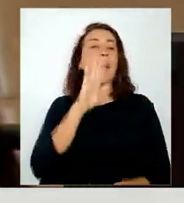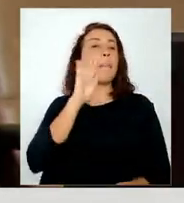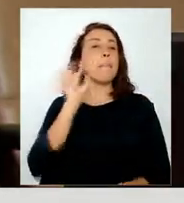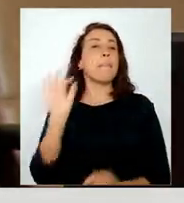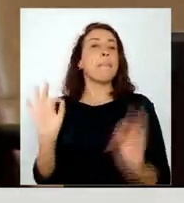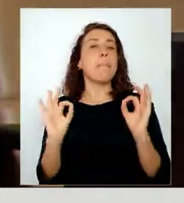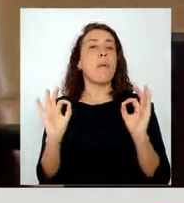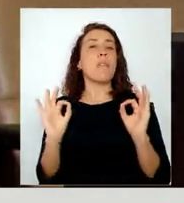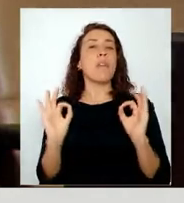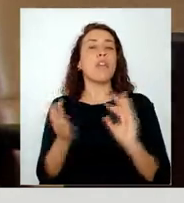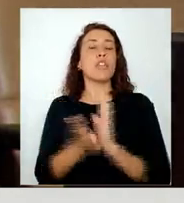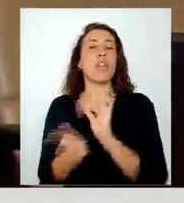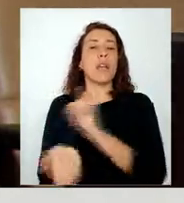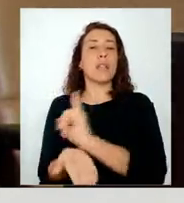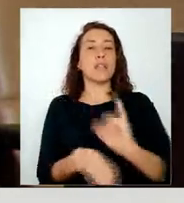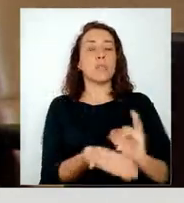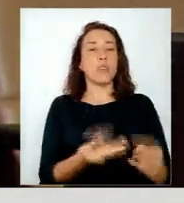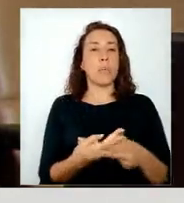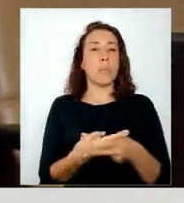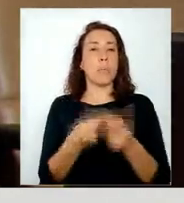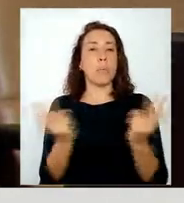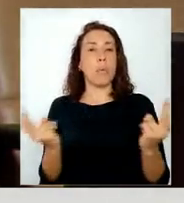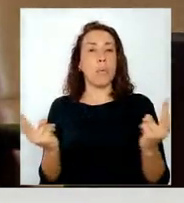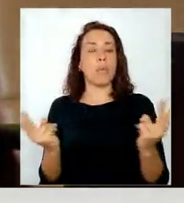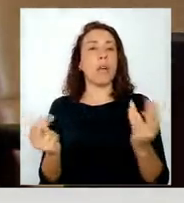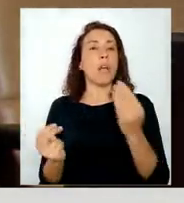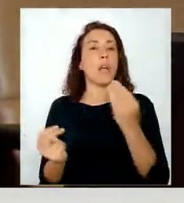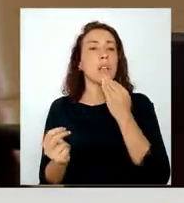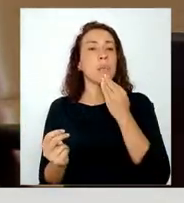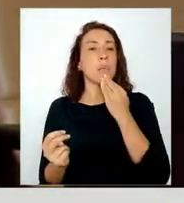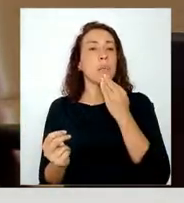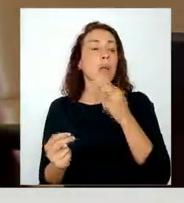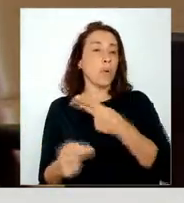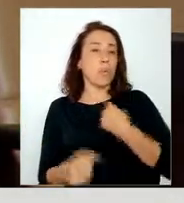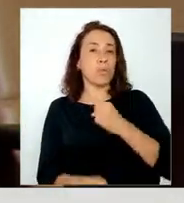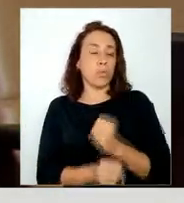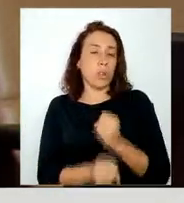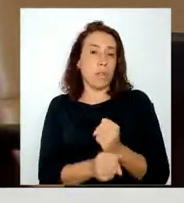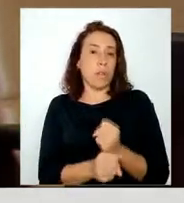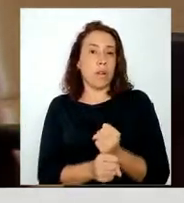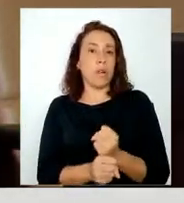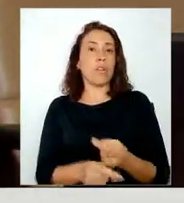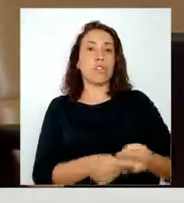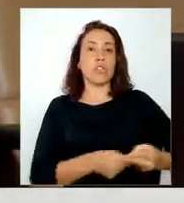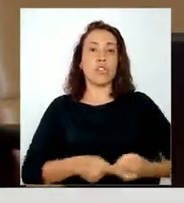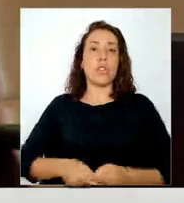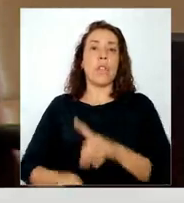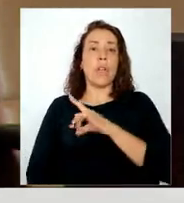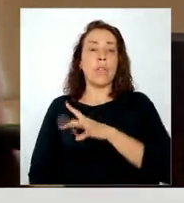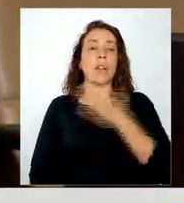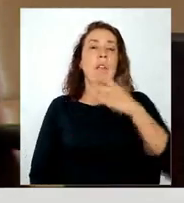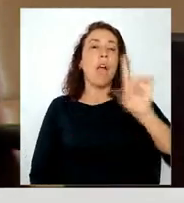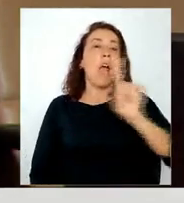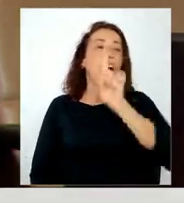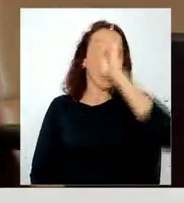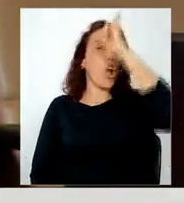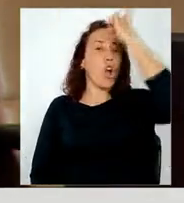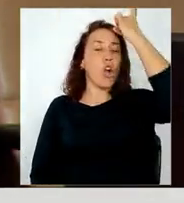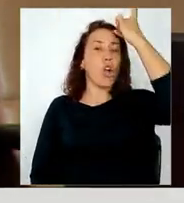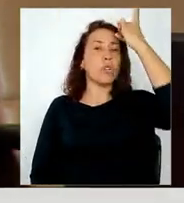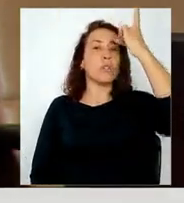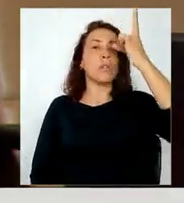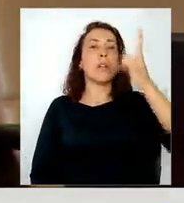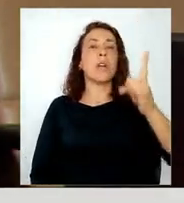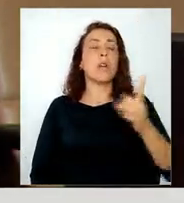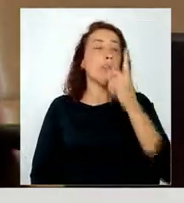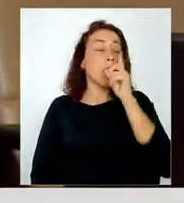organismos públicos incluyendo nuestro ejercicio ya la sociedad chilena se ha acostumbrado a desayunarse con casos que